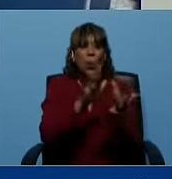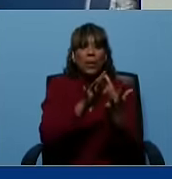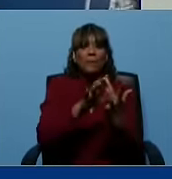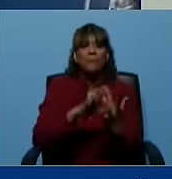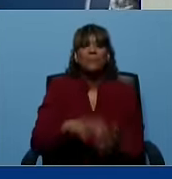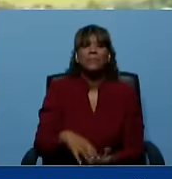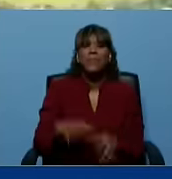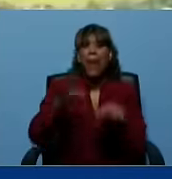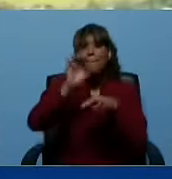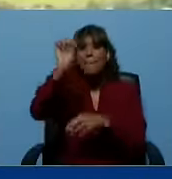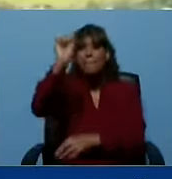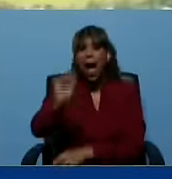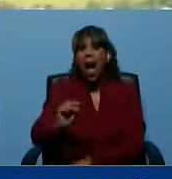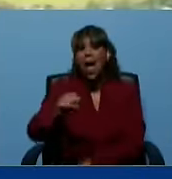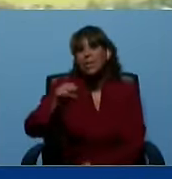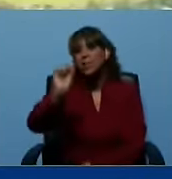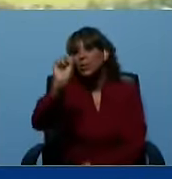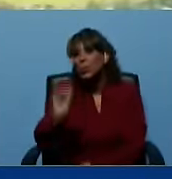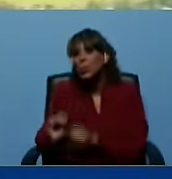sur del país.